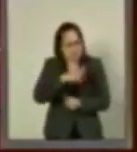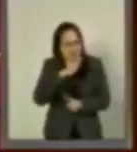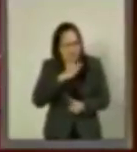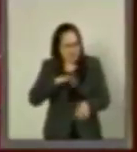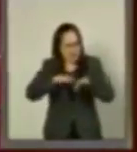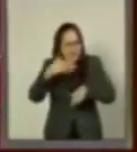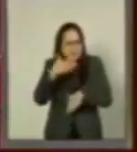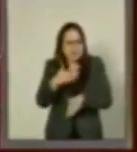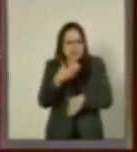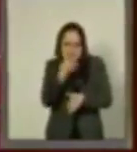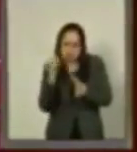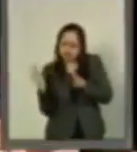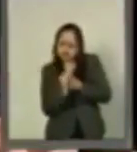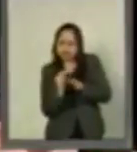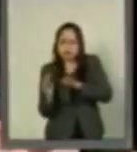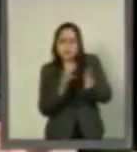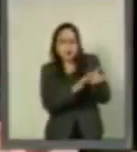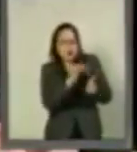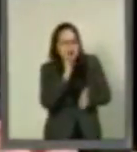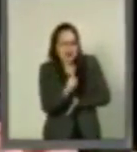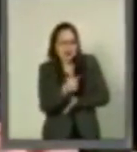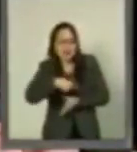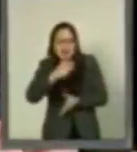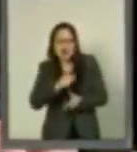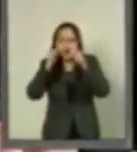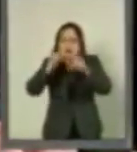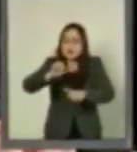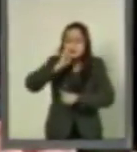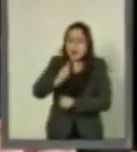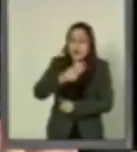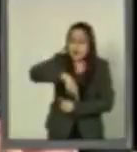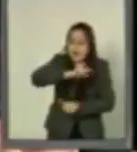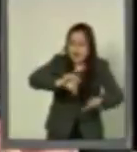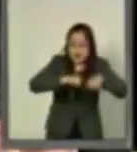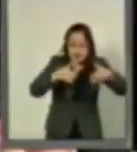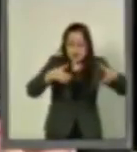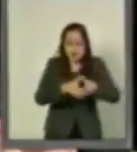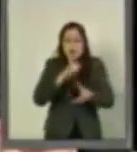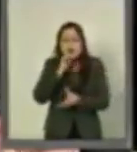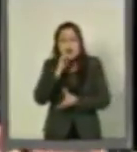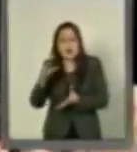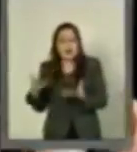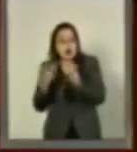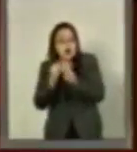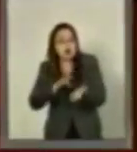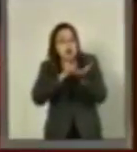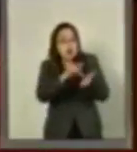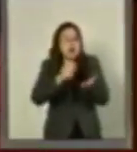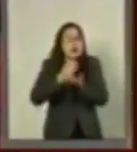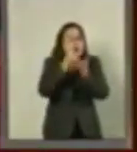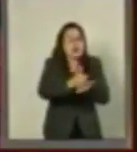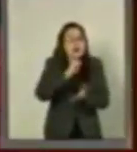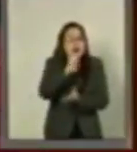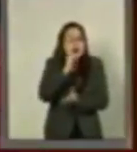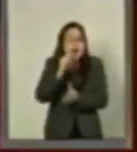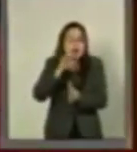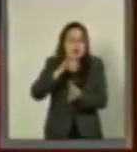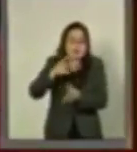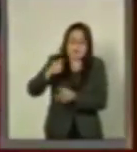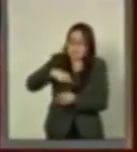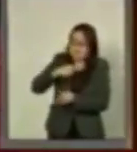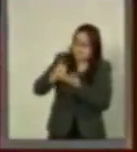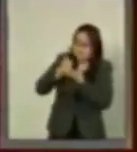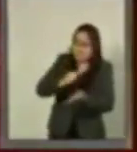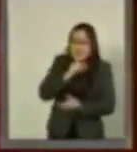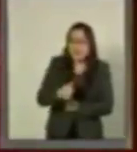mismas que están abandonadas, a las que no se les hace caso, a las que no se les lleva a Dubái ni se les monta en camellos, a